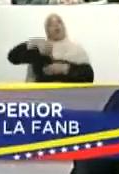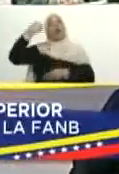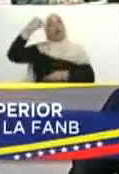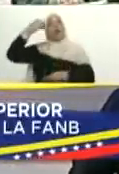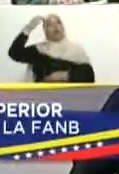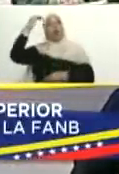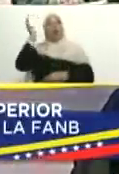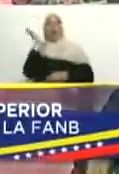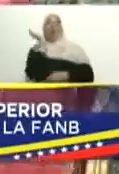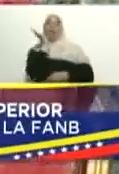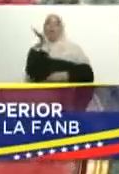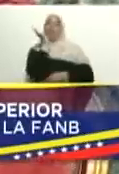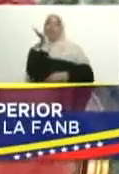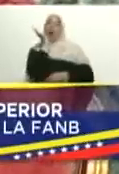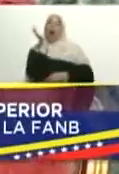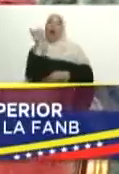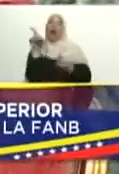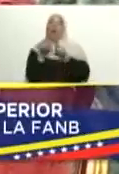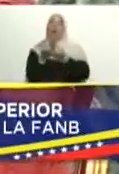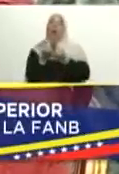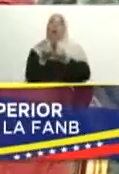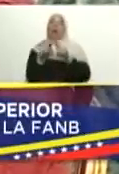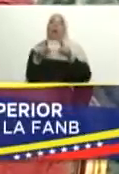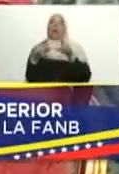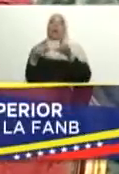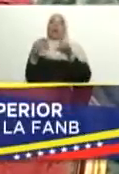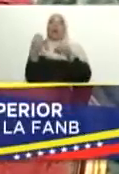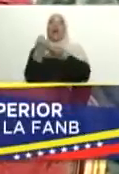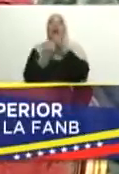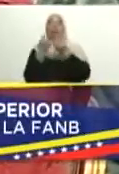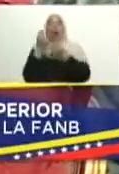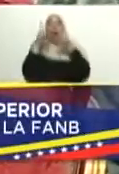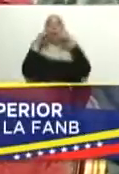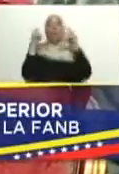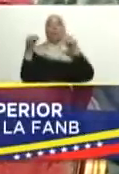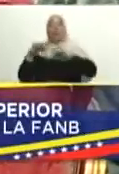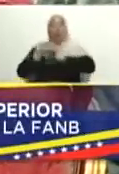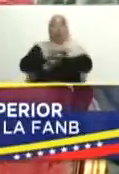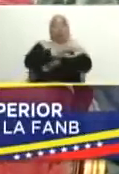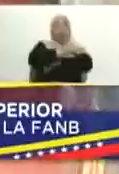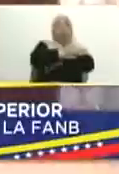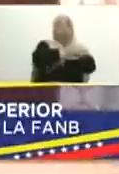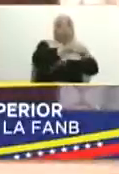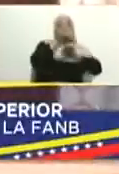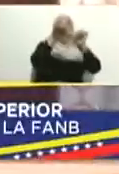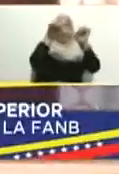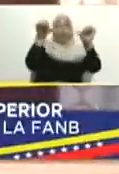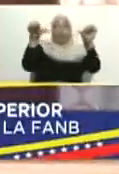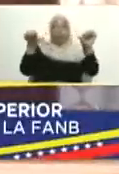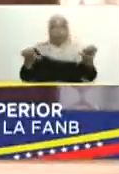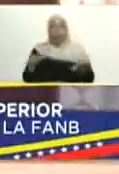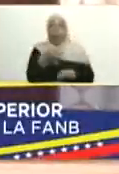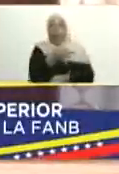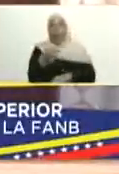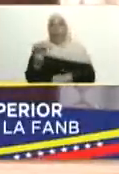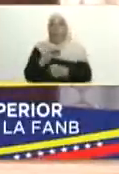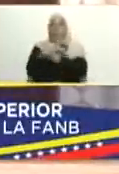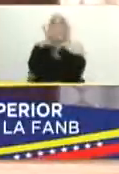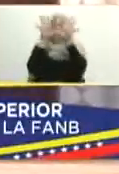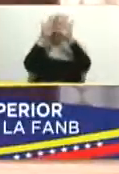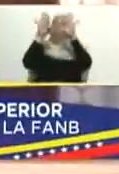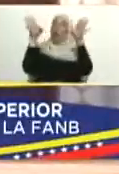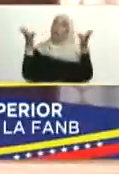Lucena. Porque fue ella la arquitecta del mejor sistema, el más perfecto y transparente del